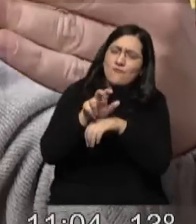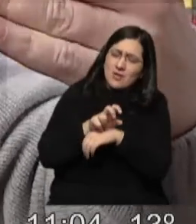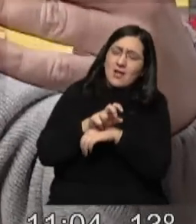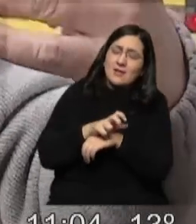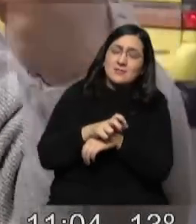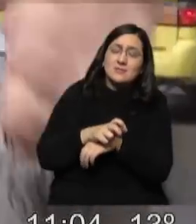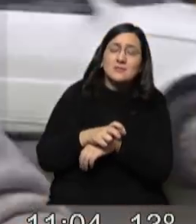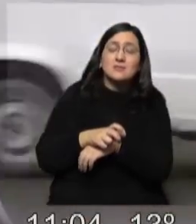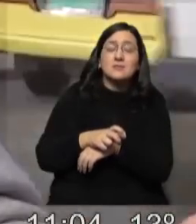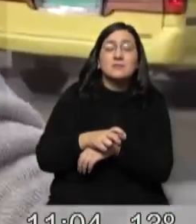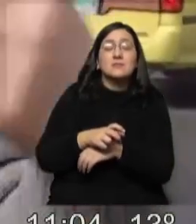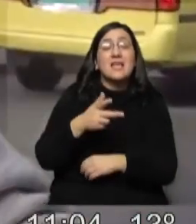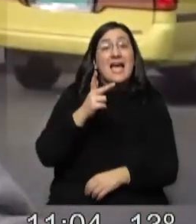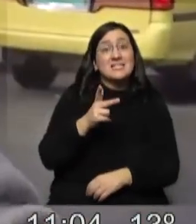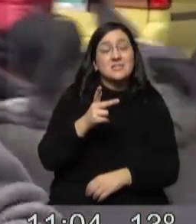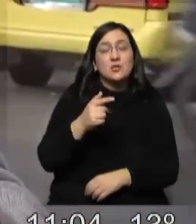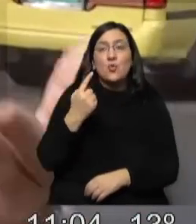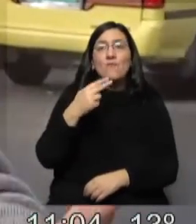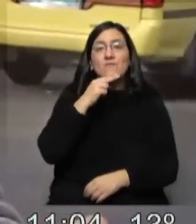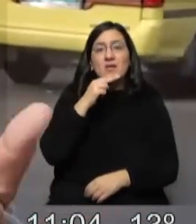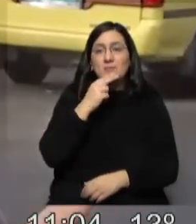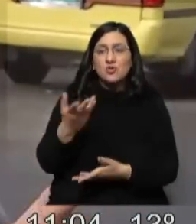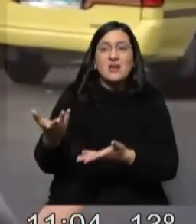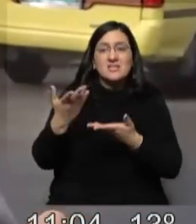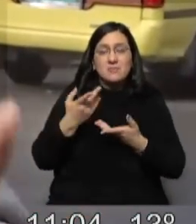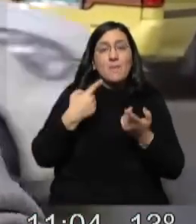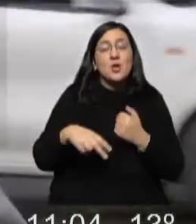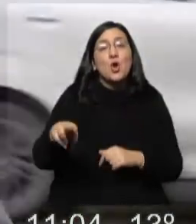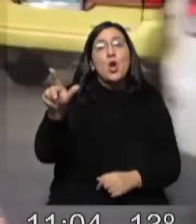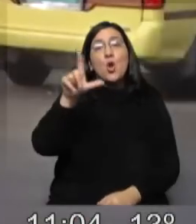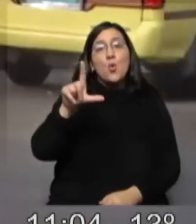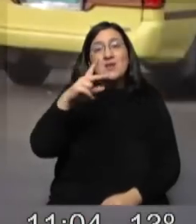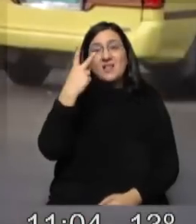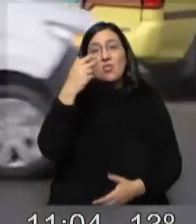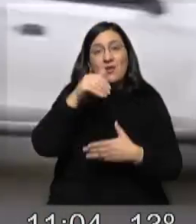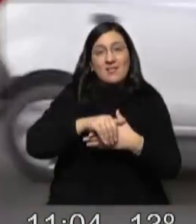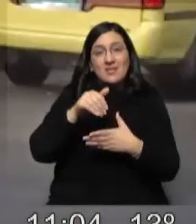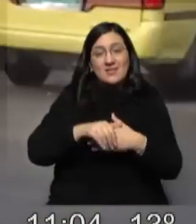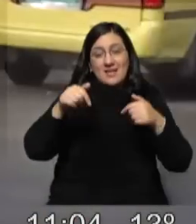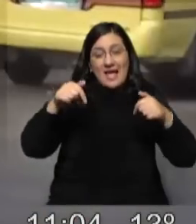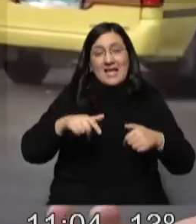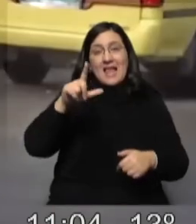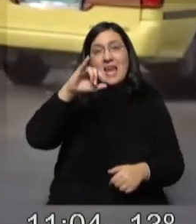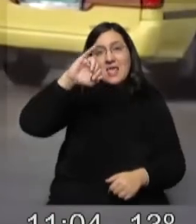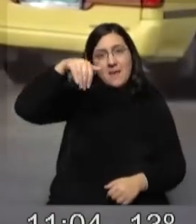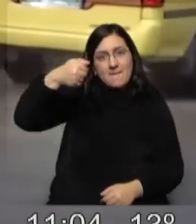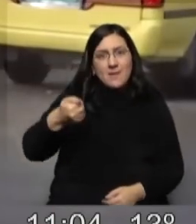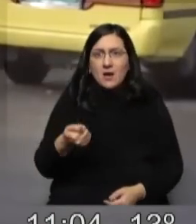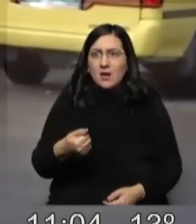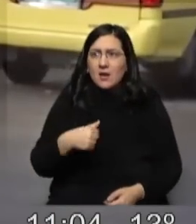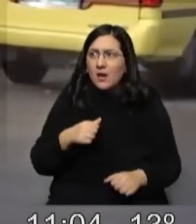H y un viernes me dicen, te recibimos, pero te recibimos el lunes a las 2 de la tarde acá en Lima. Digo, ¿y qué